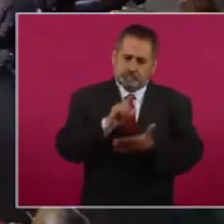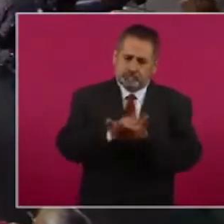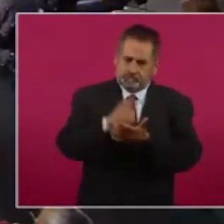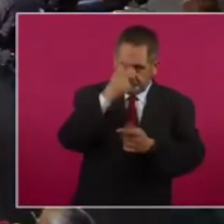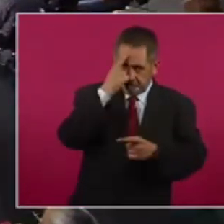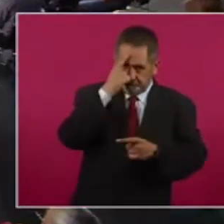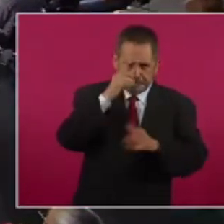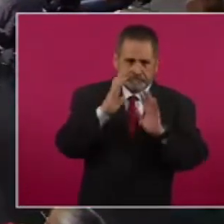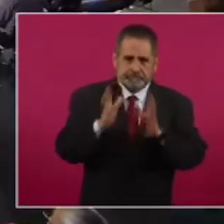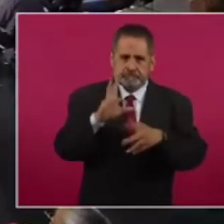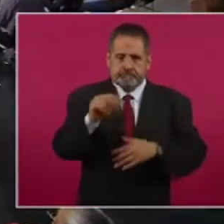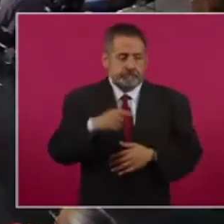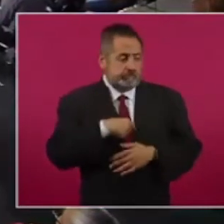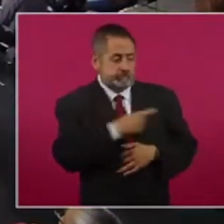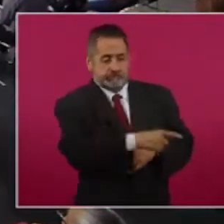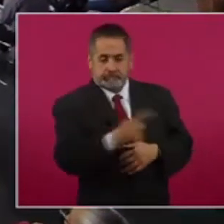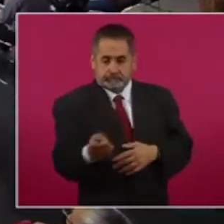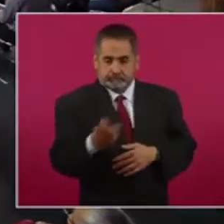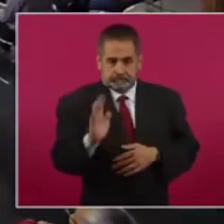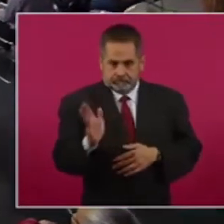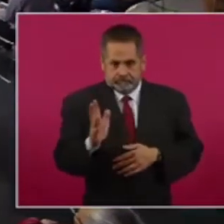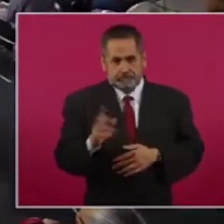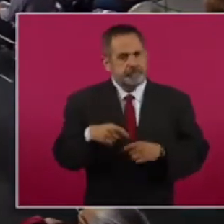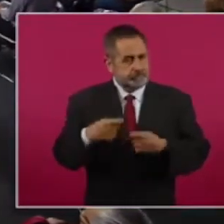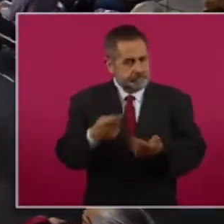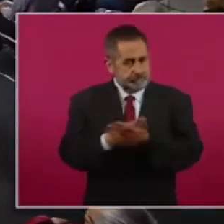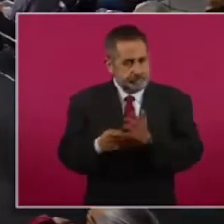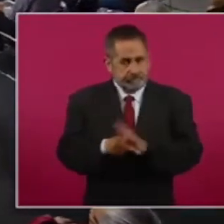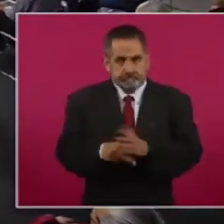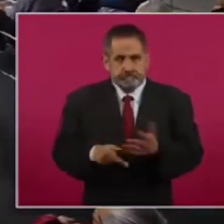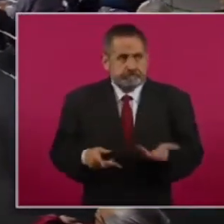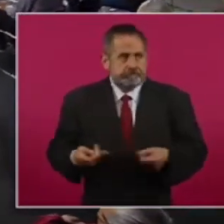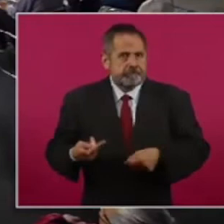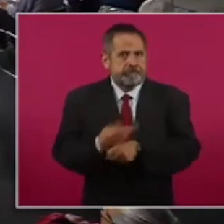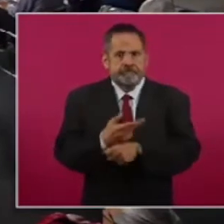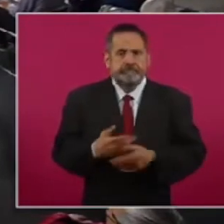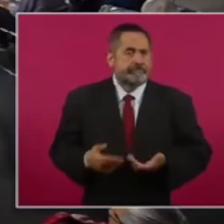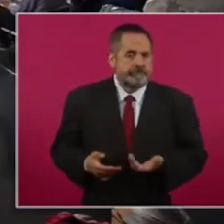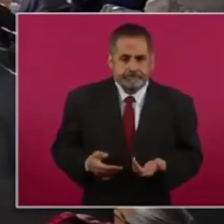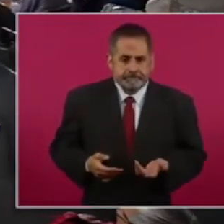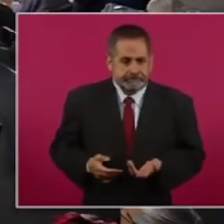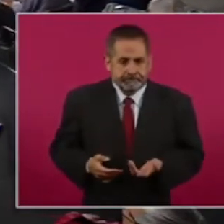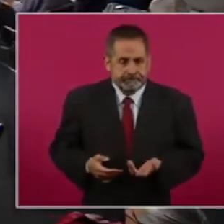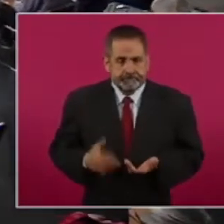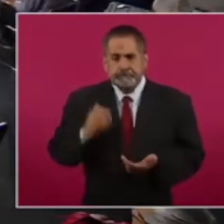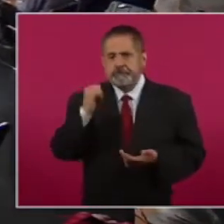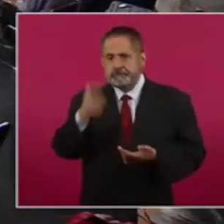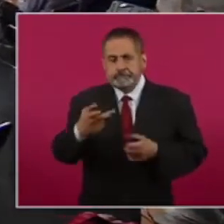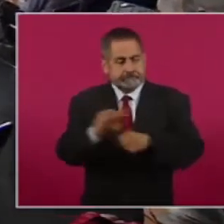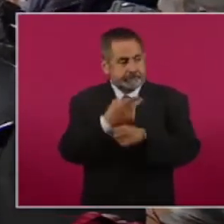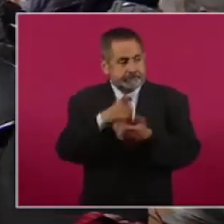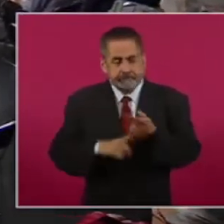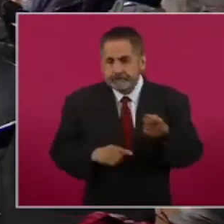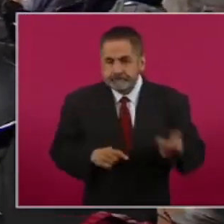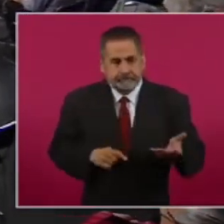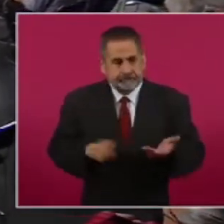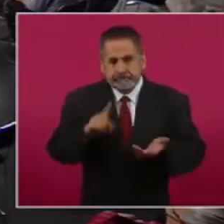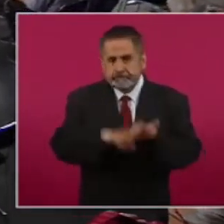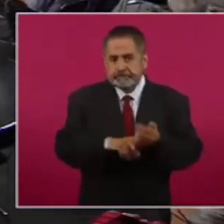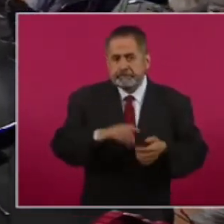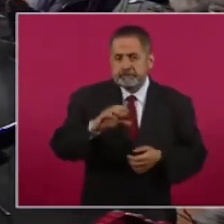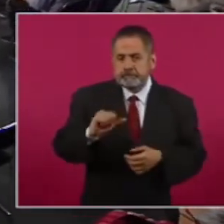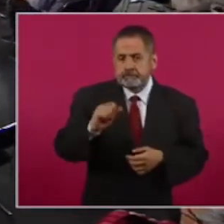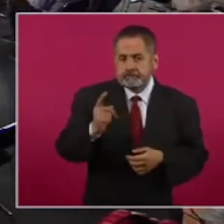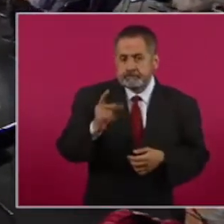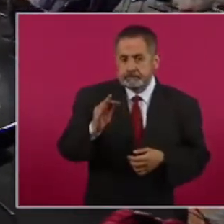en vigor el 23 de abril de 2021. Entonces, aquí ocurre algo que ojalá pudiera